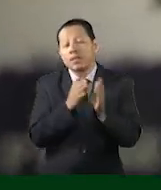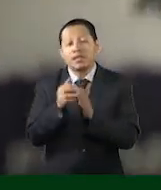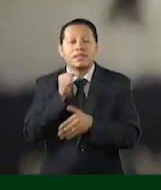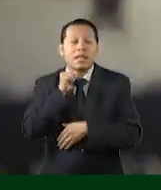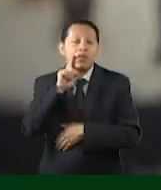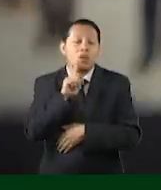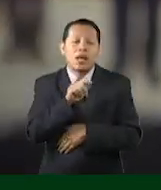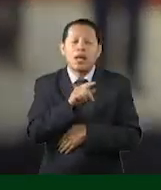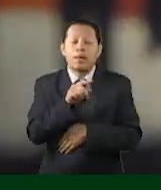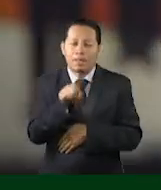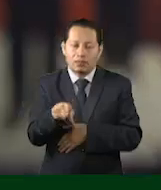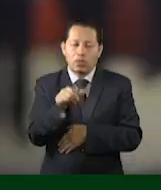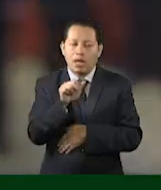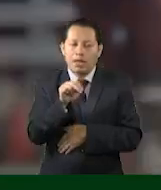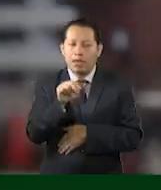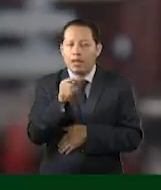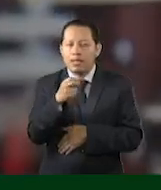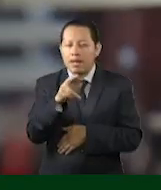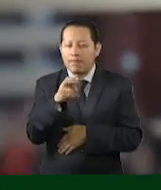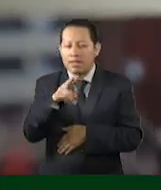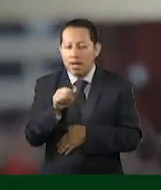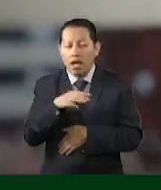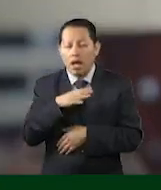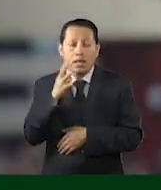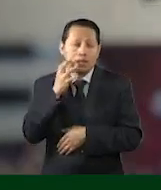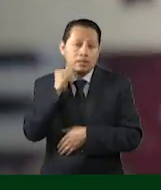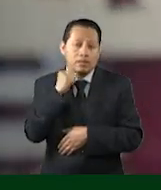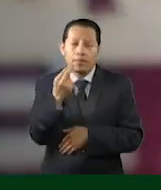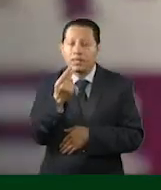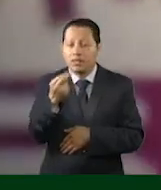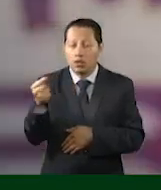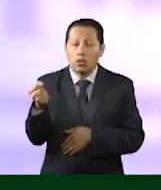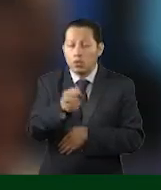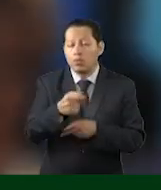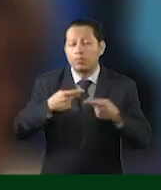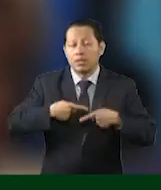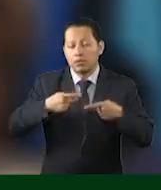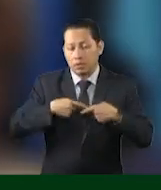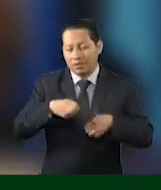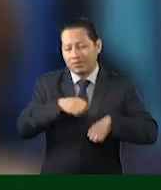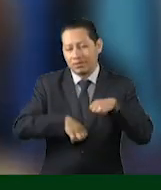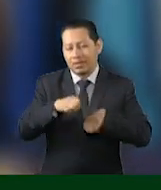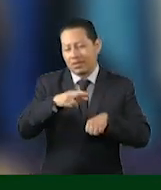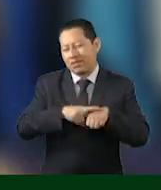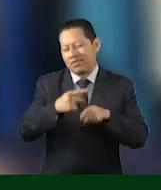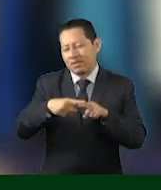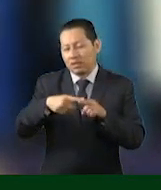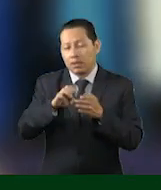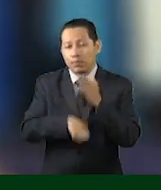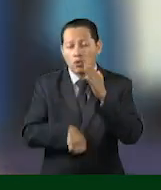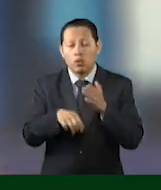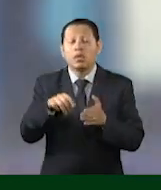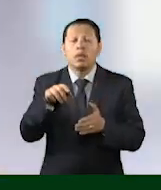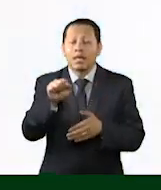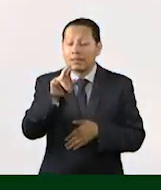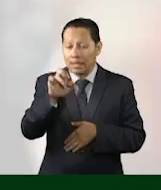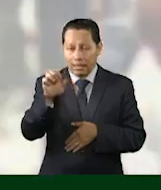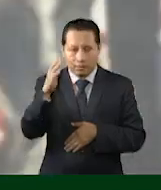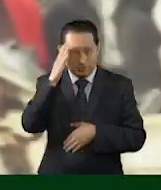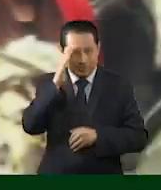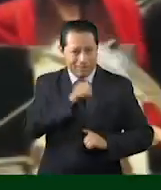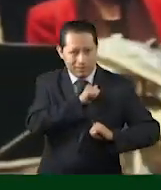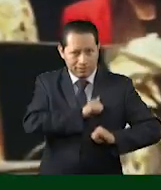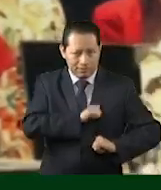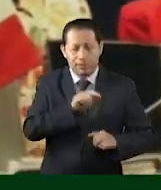Rivera informó que el Senado ratificó 25 nombramientos de personal diplomático, entre ellos a la secretaria de Relaciones Exteriores,